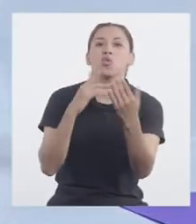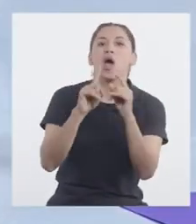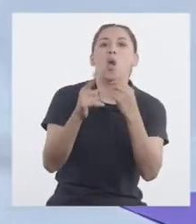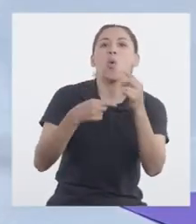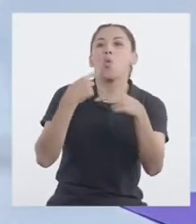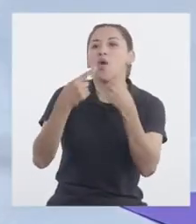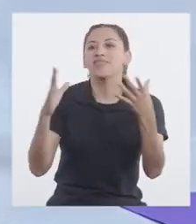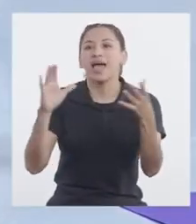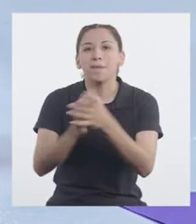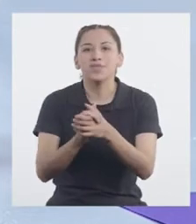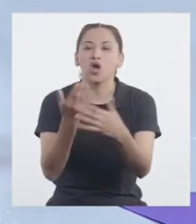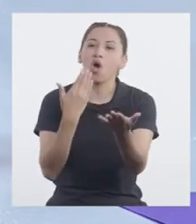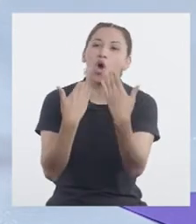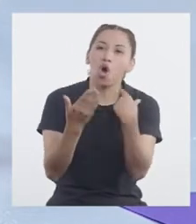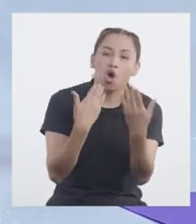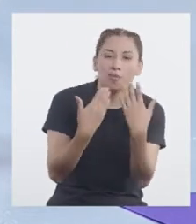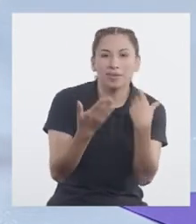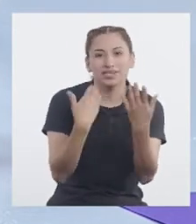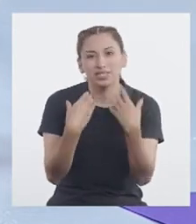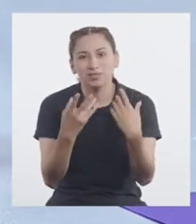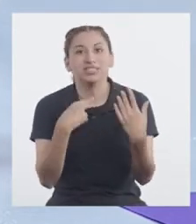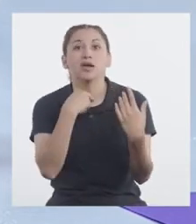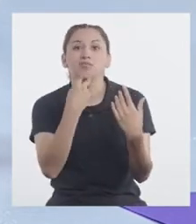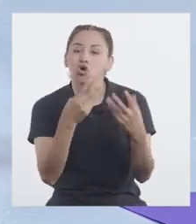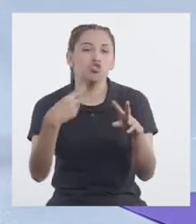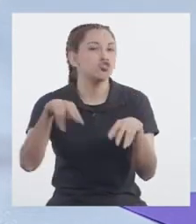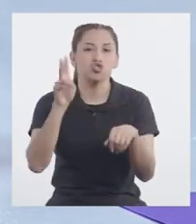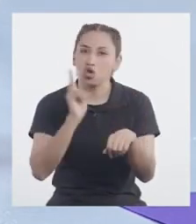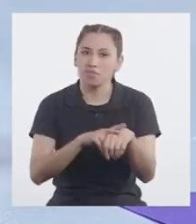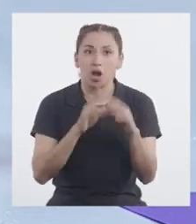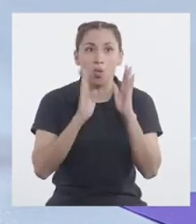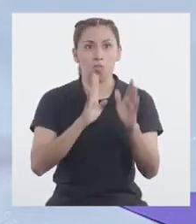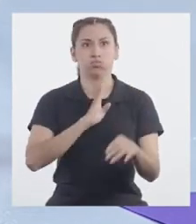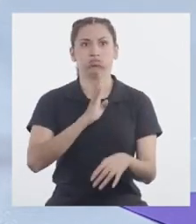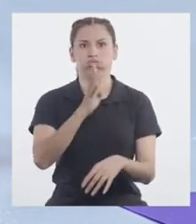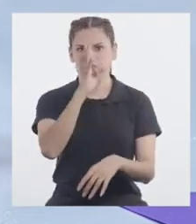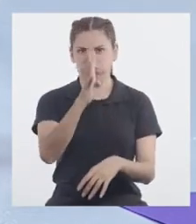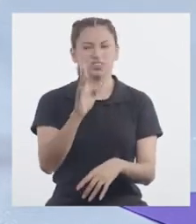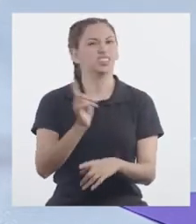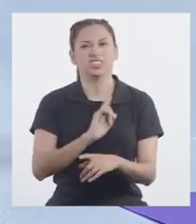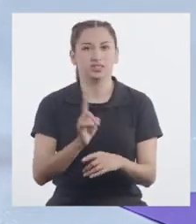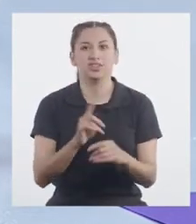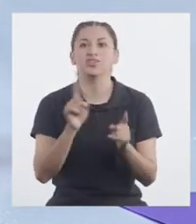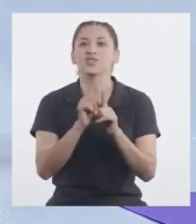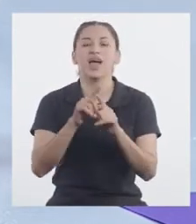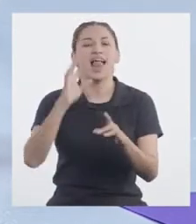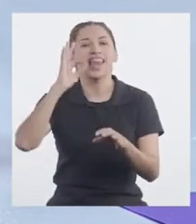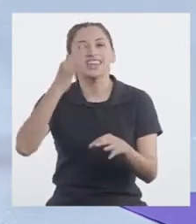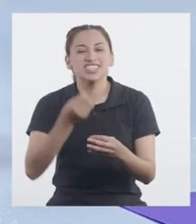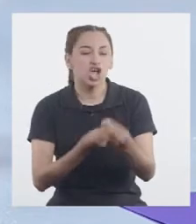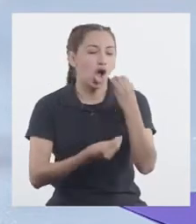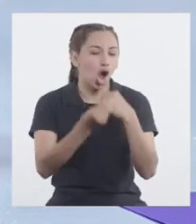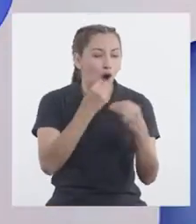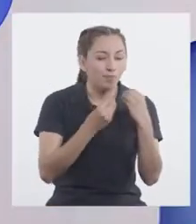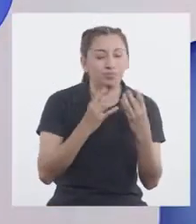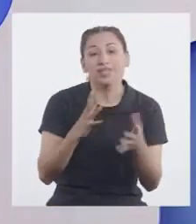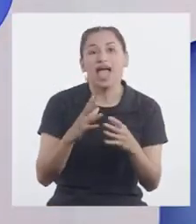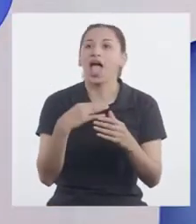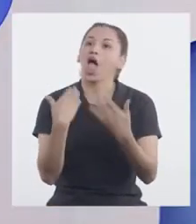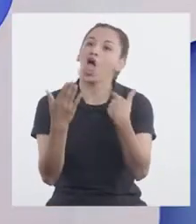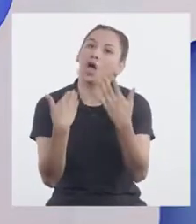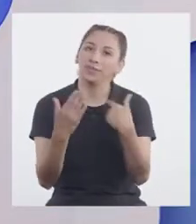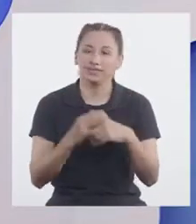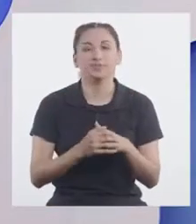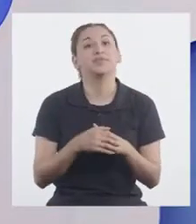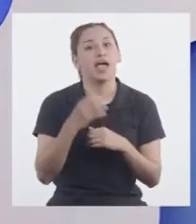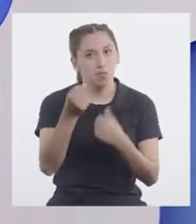una conversación, como cuando las familias se sientan a conversar luego de un buen almuerzo rico en hierro. Muy